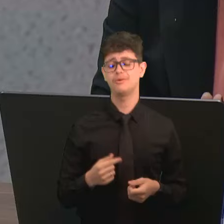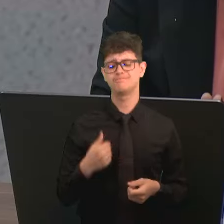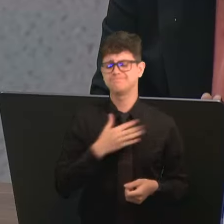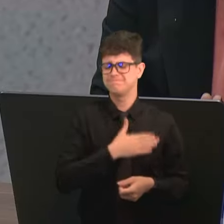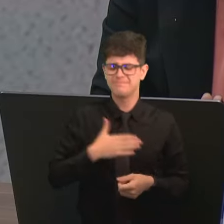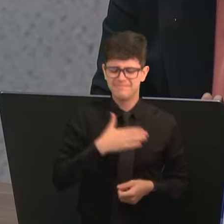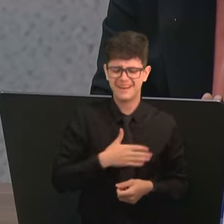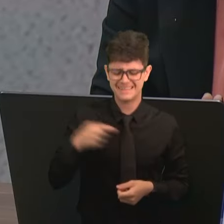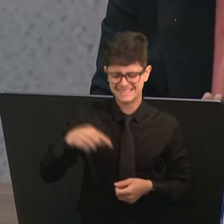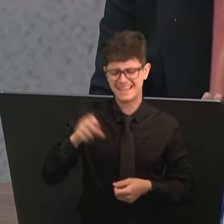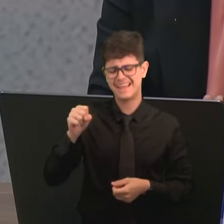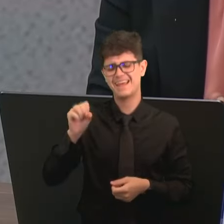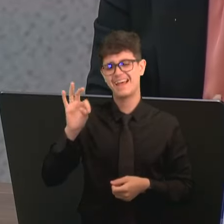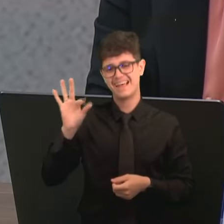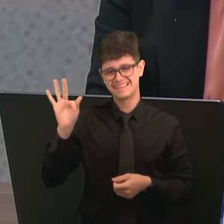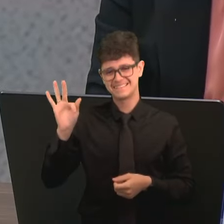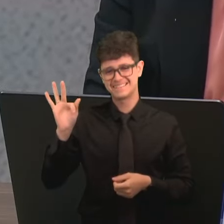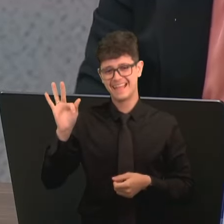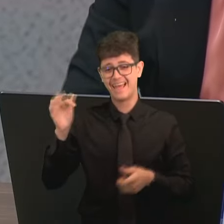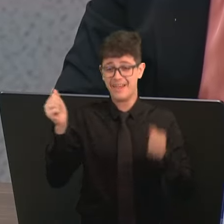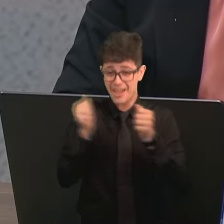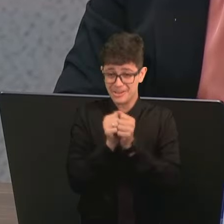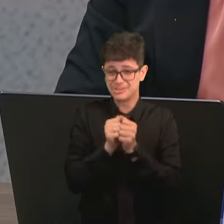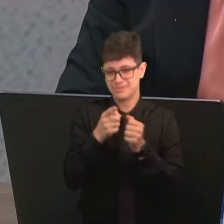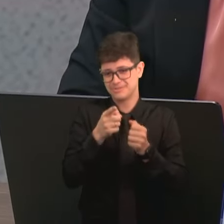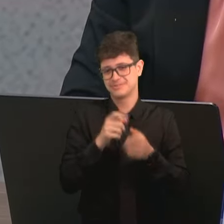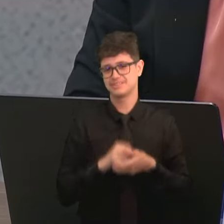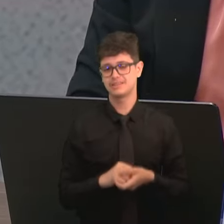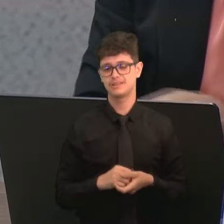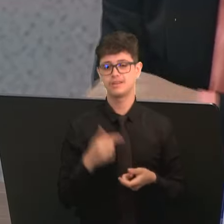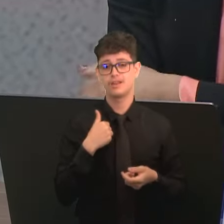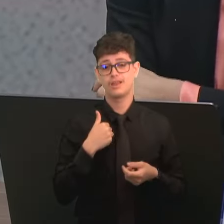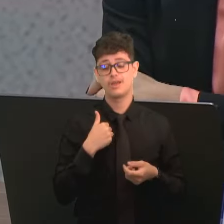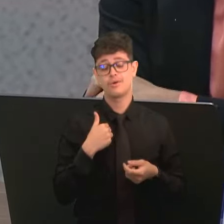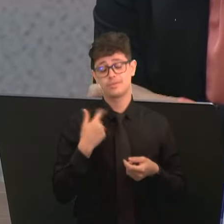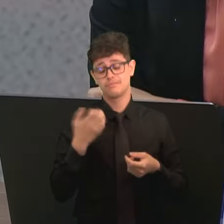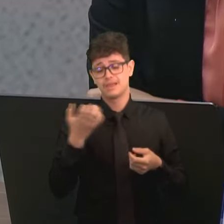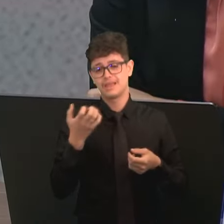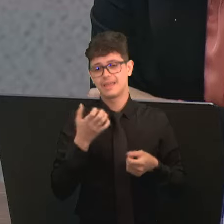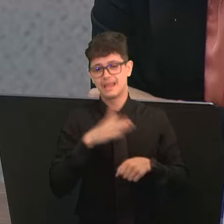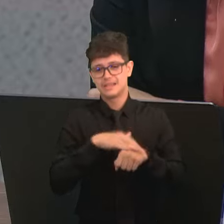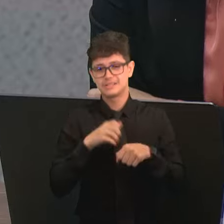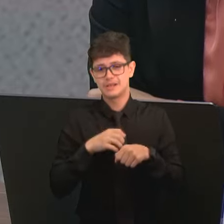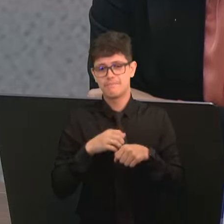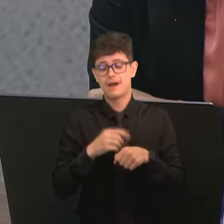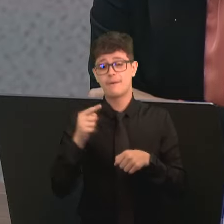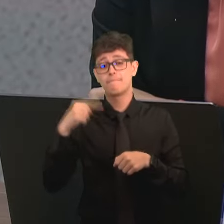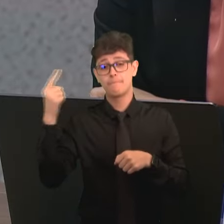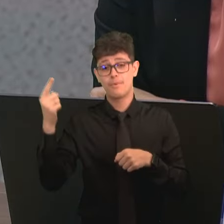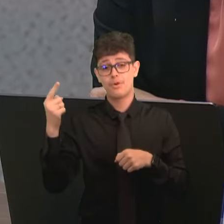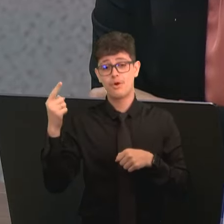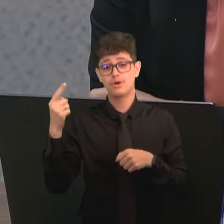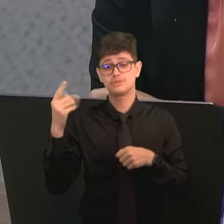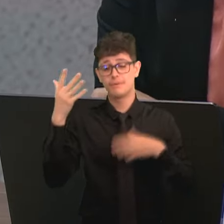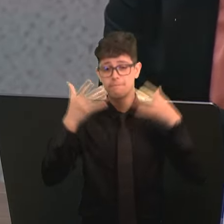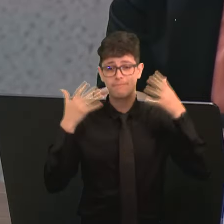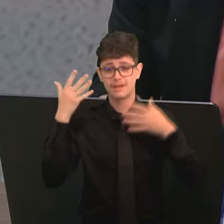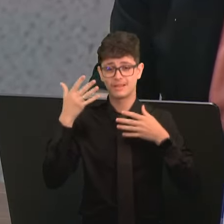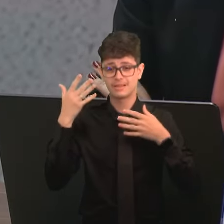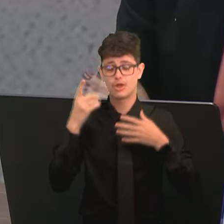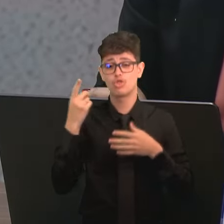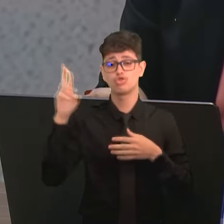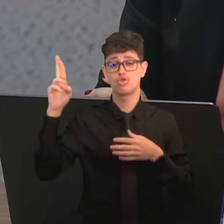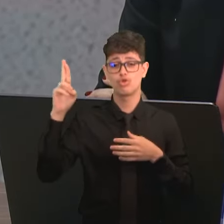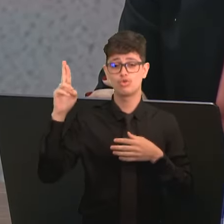usted. Directamente aprovecho para llamar a nuestra próxima ponente,